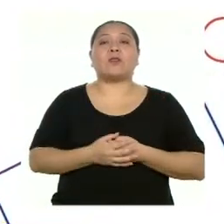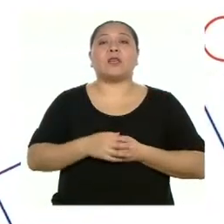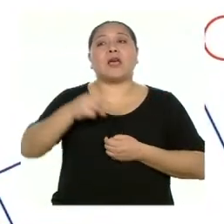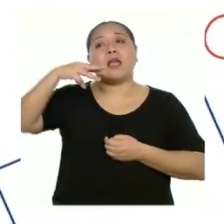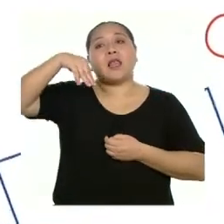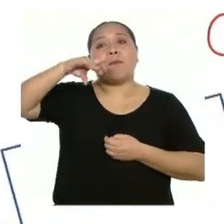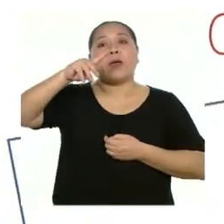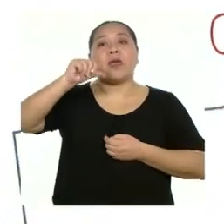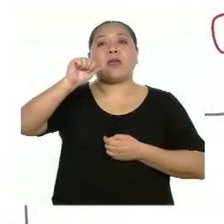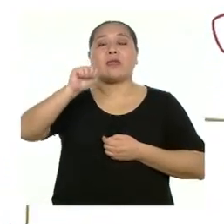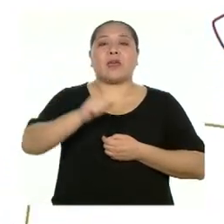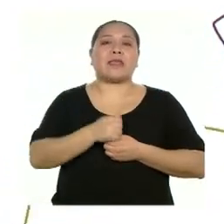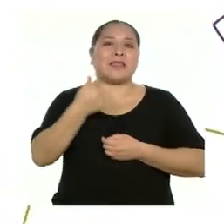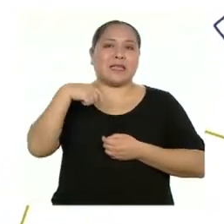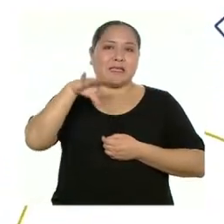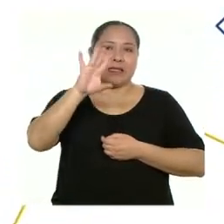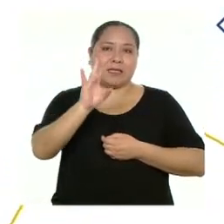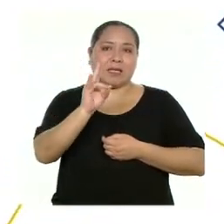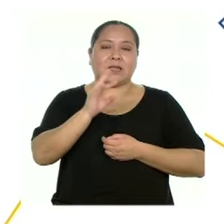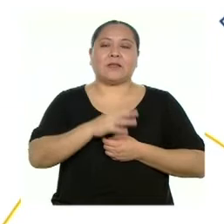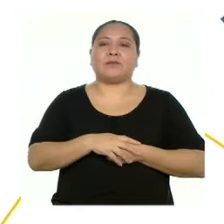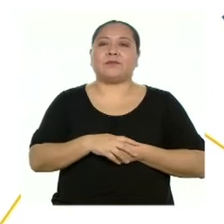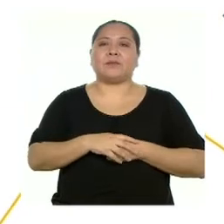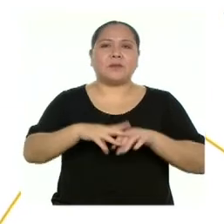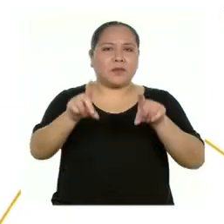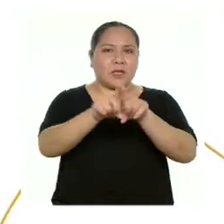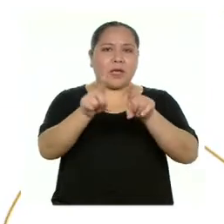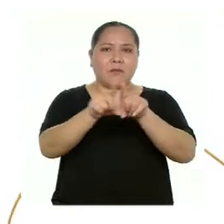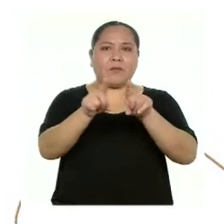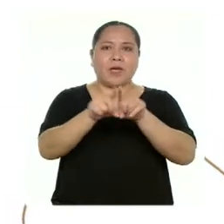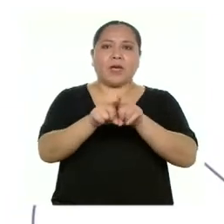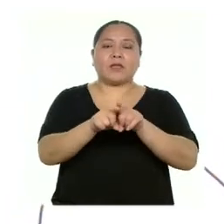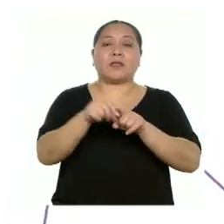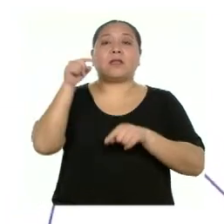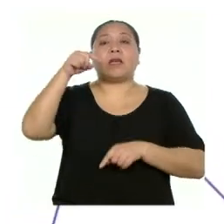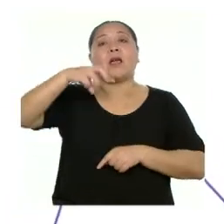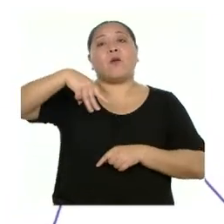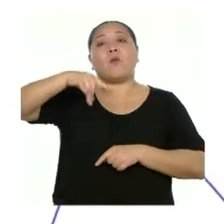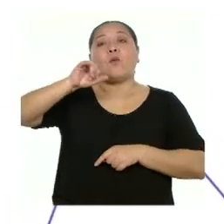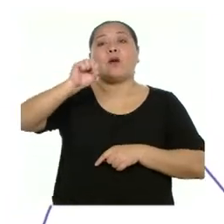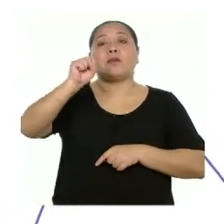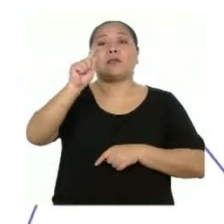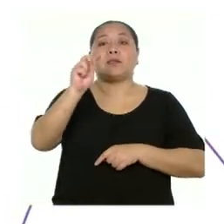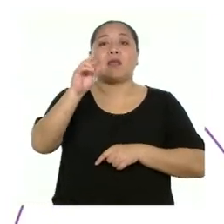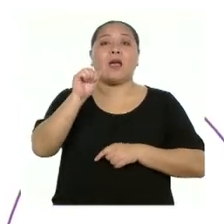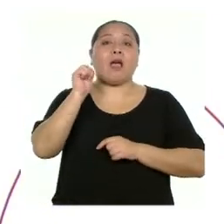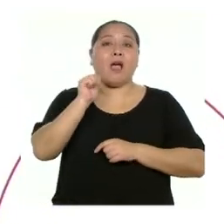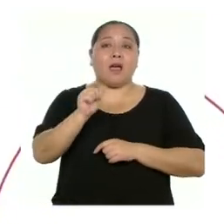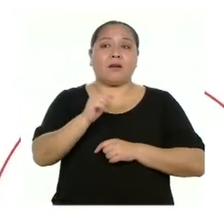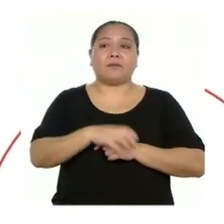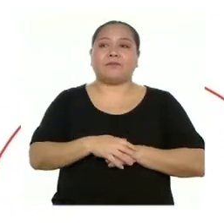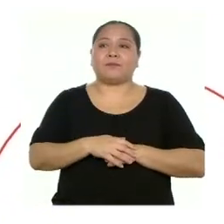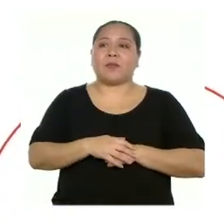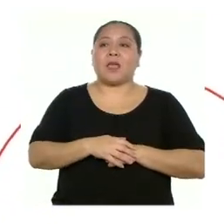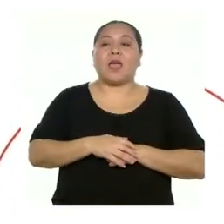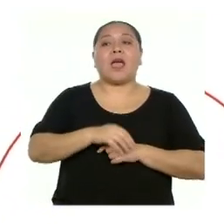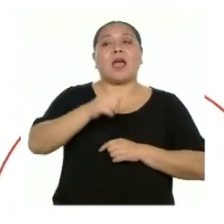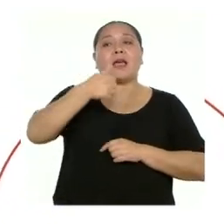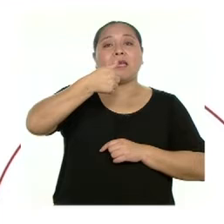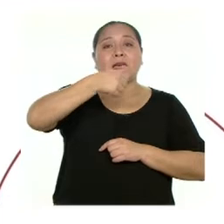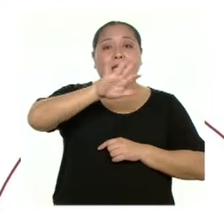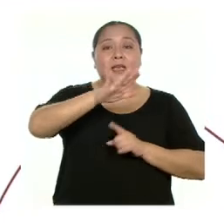es 17. Lo mismo hacemos para la muestra A. Sumamos los valores 15 más 16,